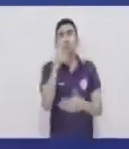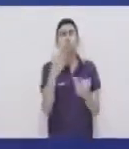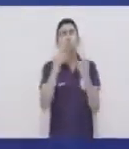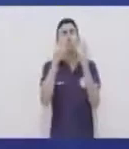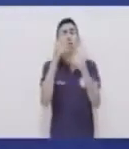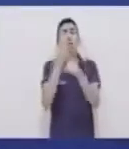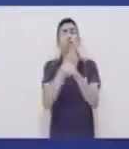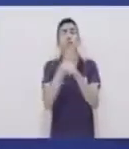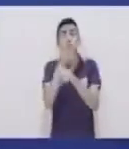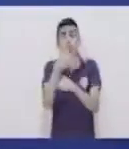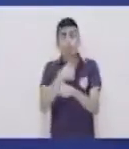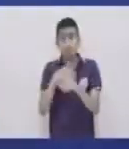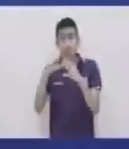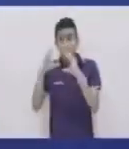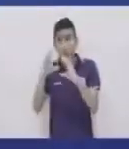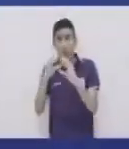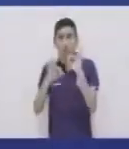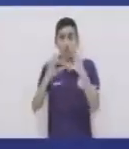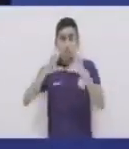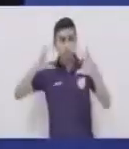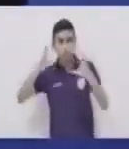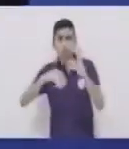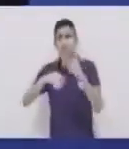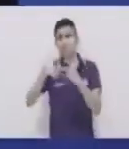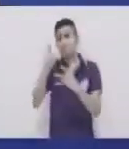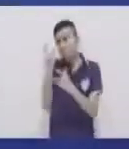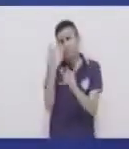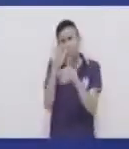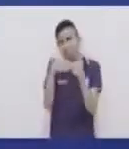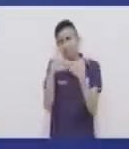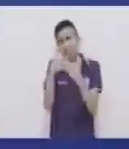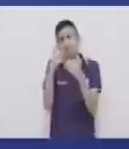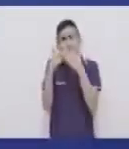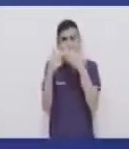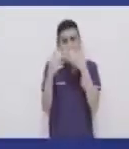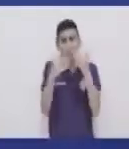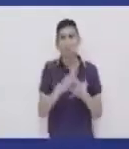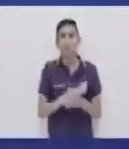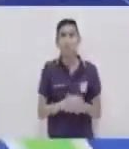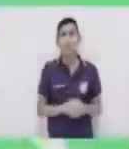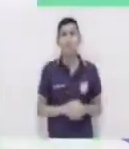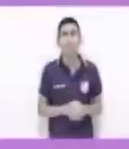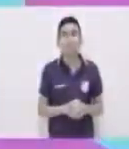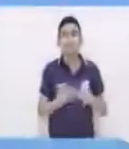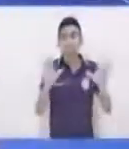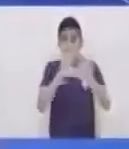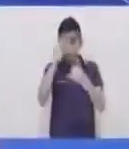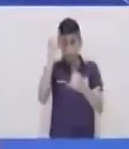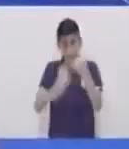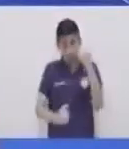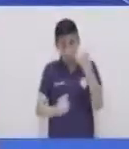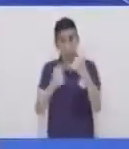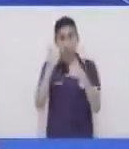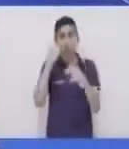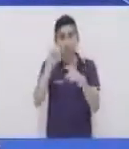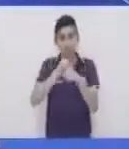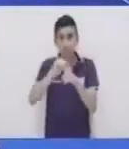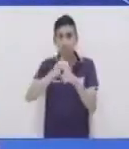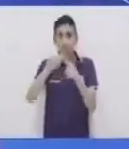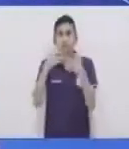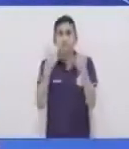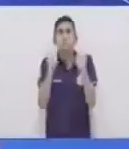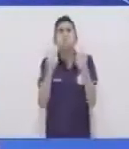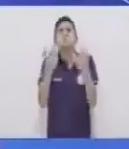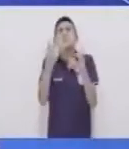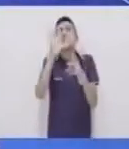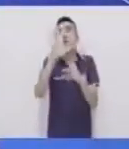Hoy utilizamos lo que es la pelota grande, mediana, pequeña y los avioncitos de papel. Para finalizar vamos a volver a la calma.